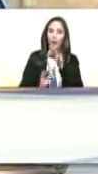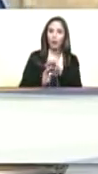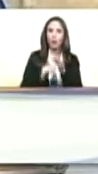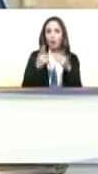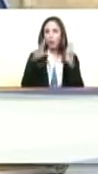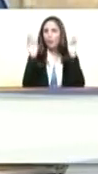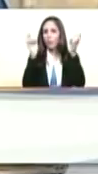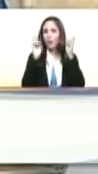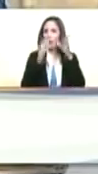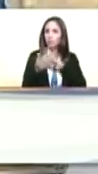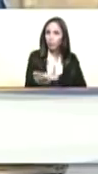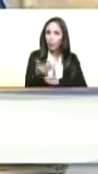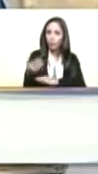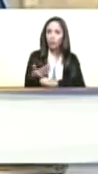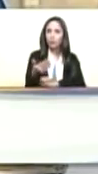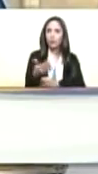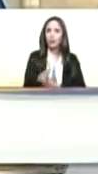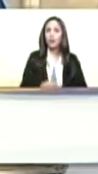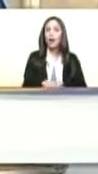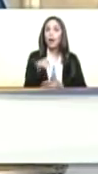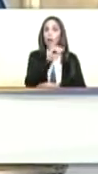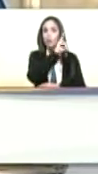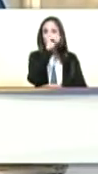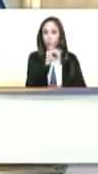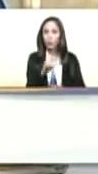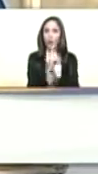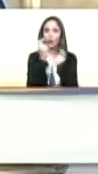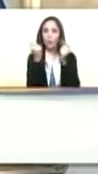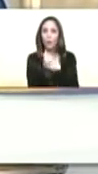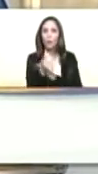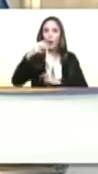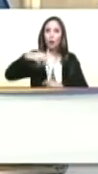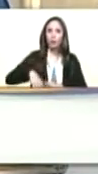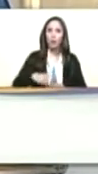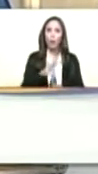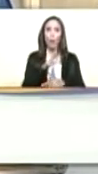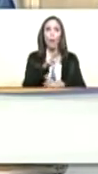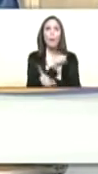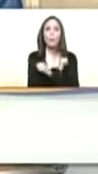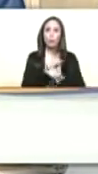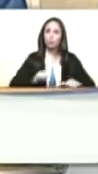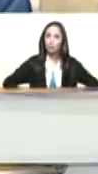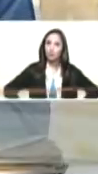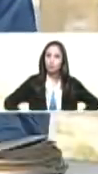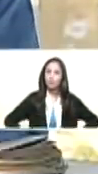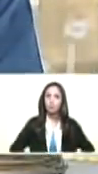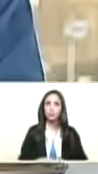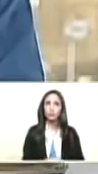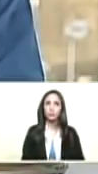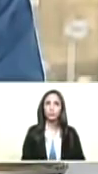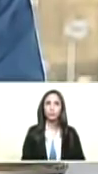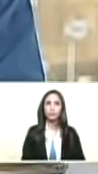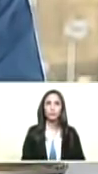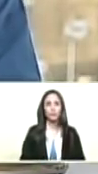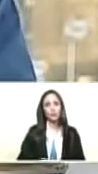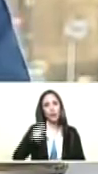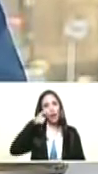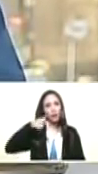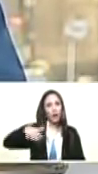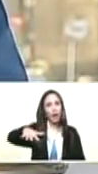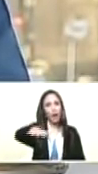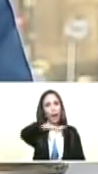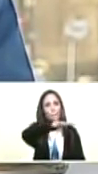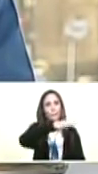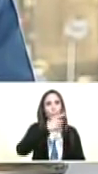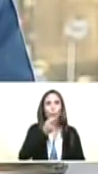más importantes. Y del Zulia nos vamos al estado portuguesa. El llano venezolano. Llano bonito, llano